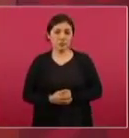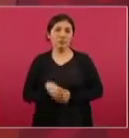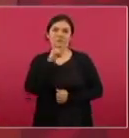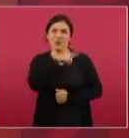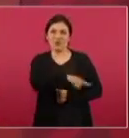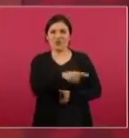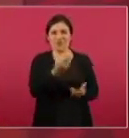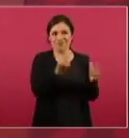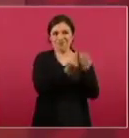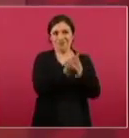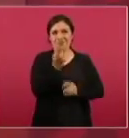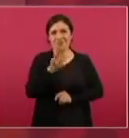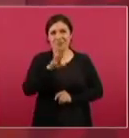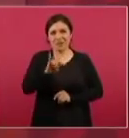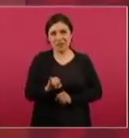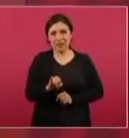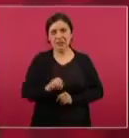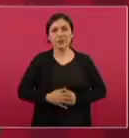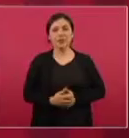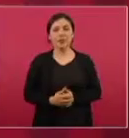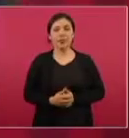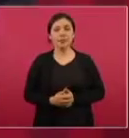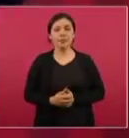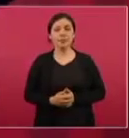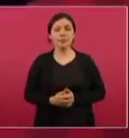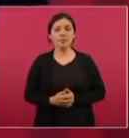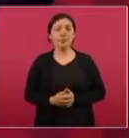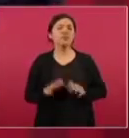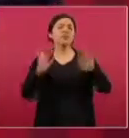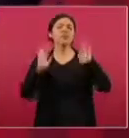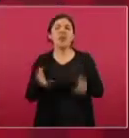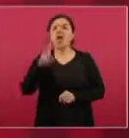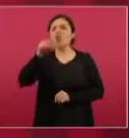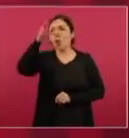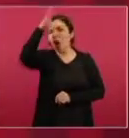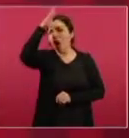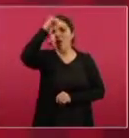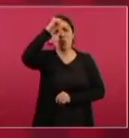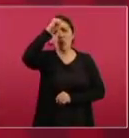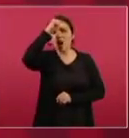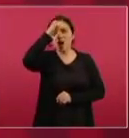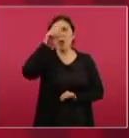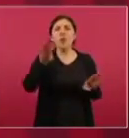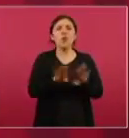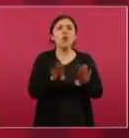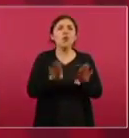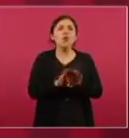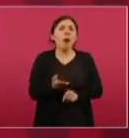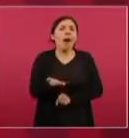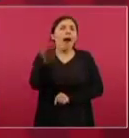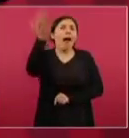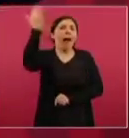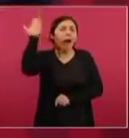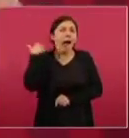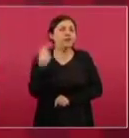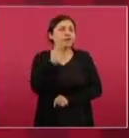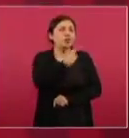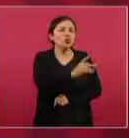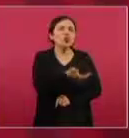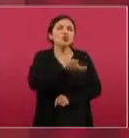y ya abandonan completamente todo lo que